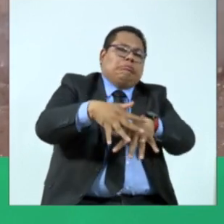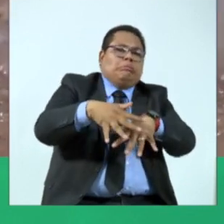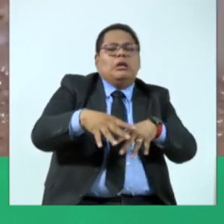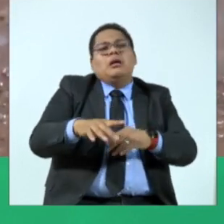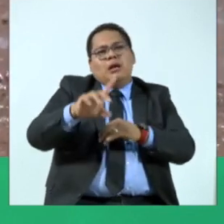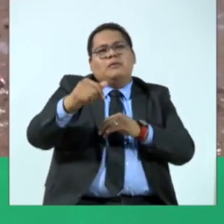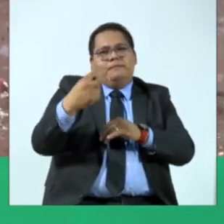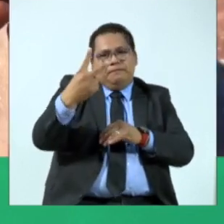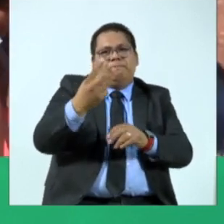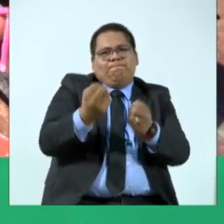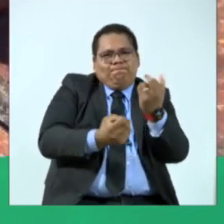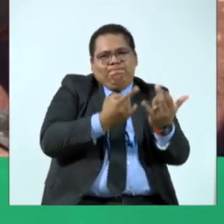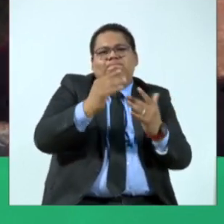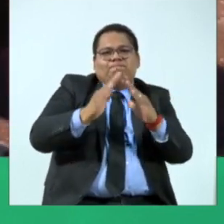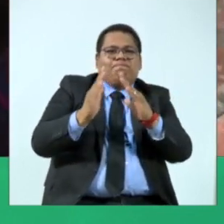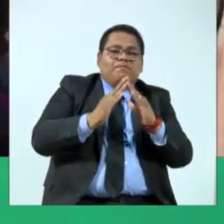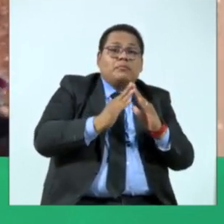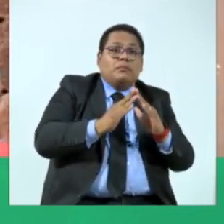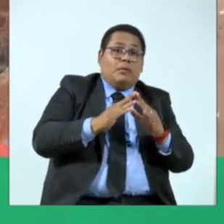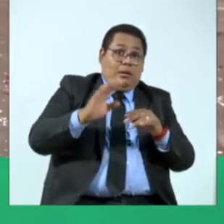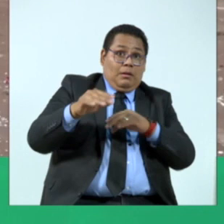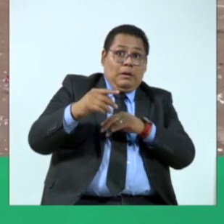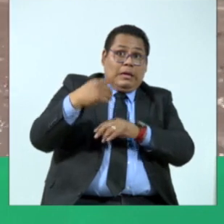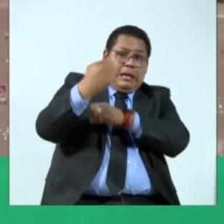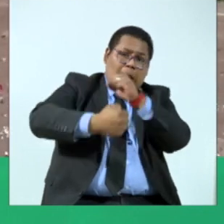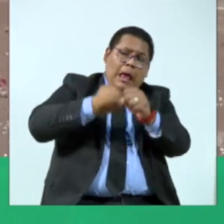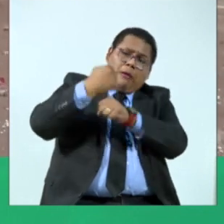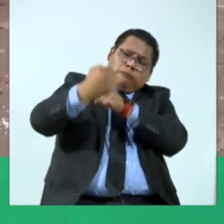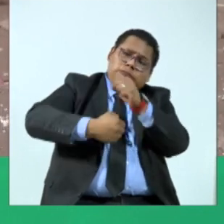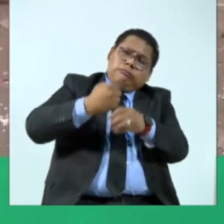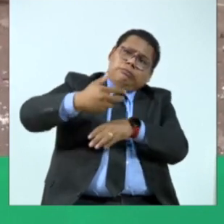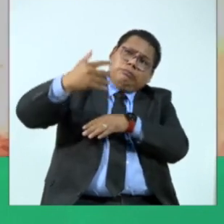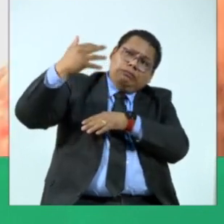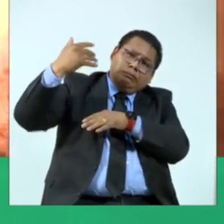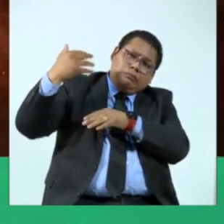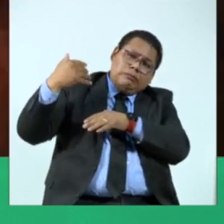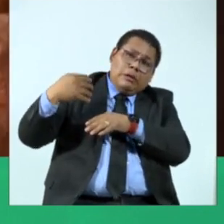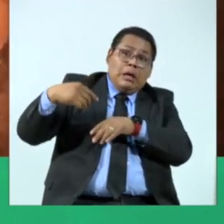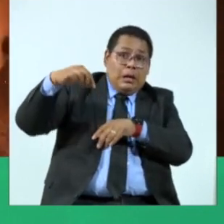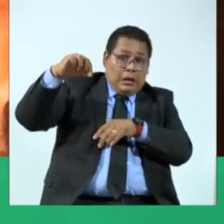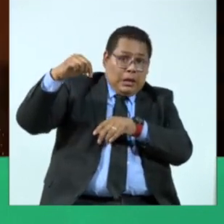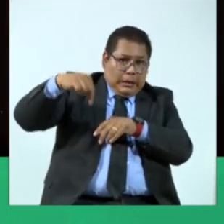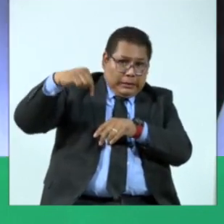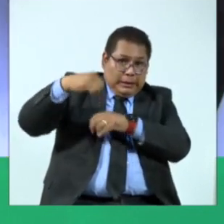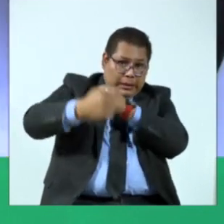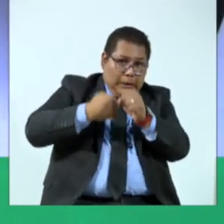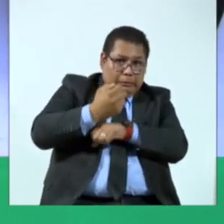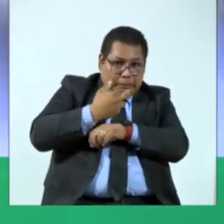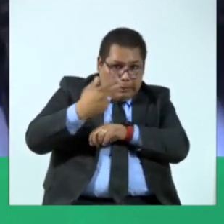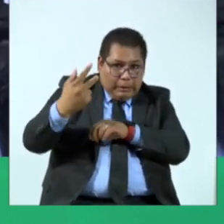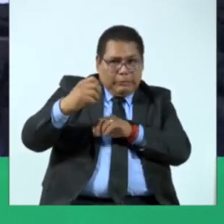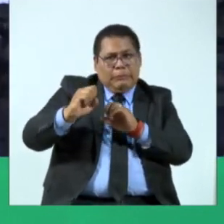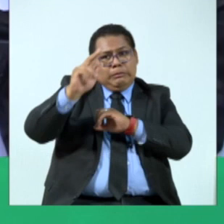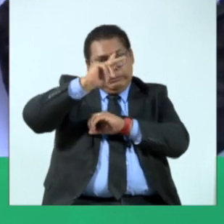incendios en casa habitación en comparación con años anteriores estuvimos mejor como ciudadanos o estuvimos